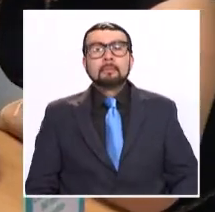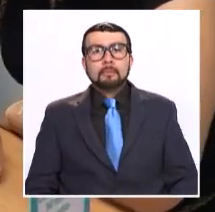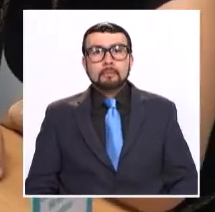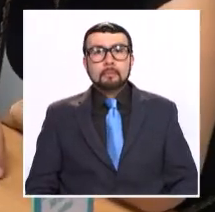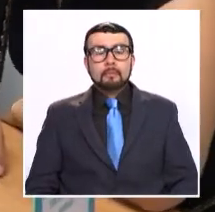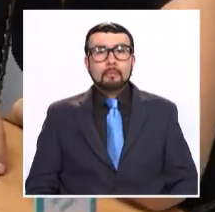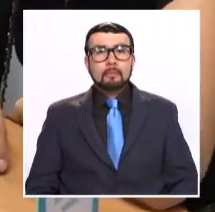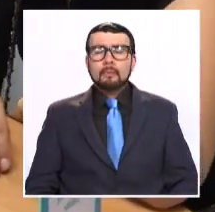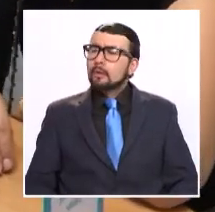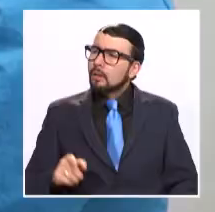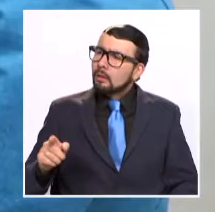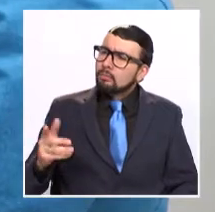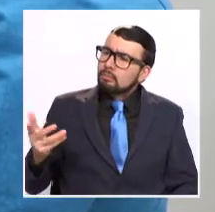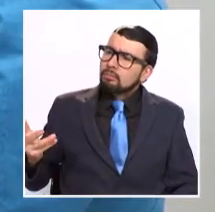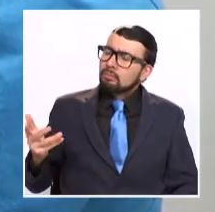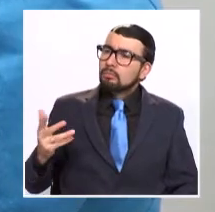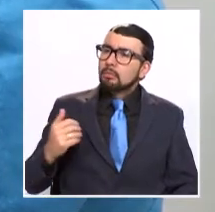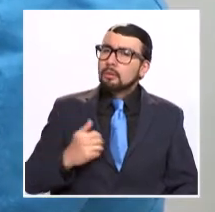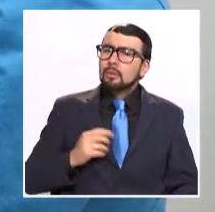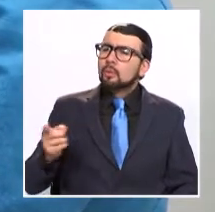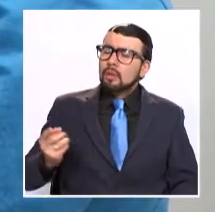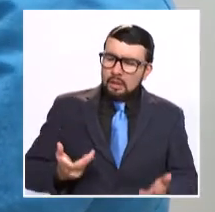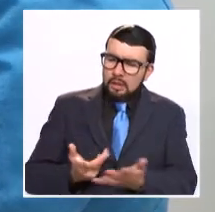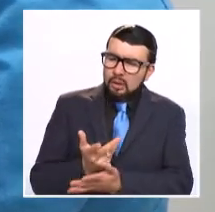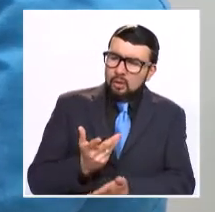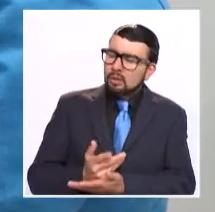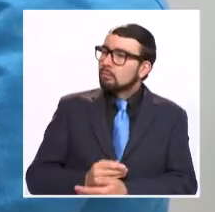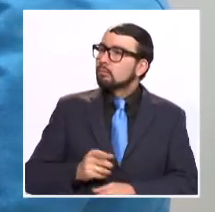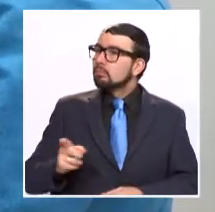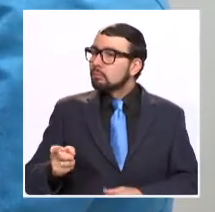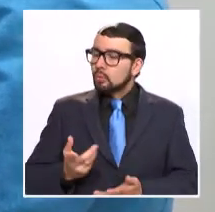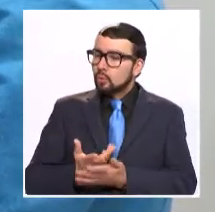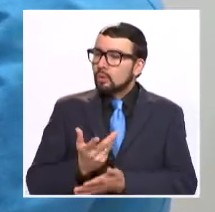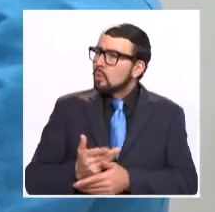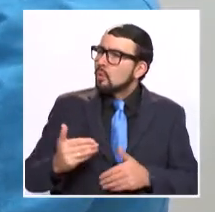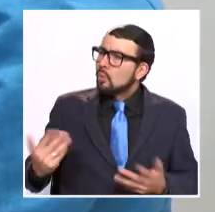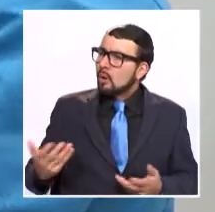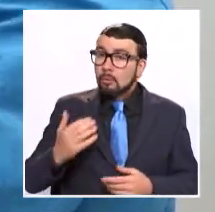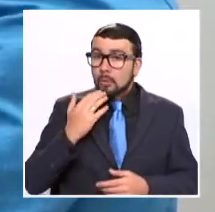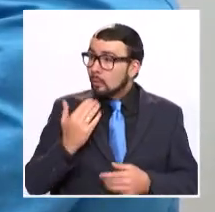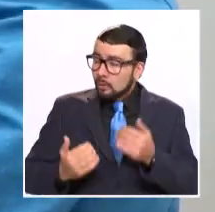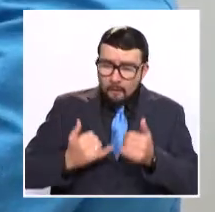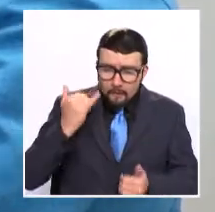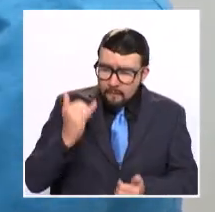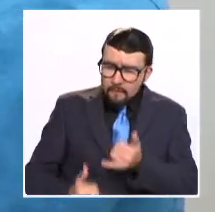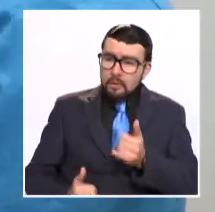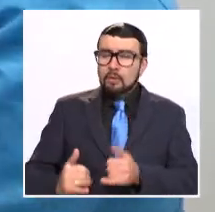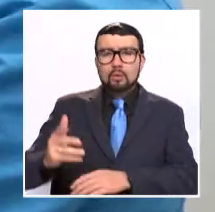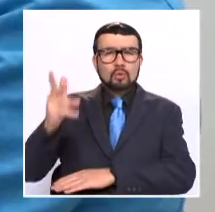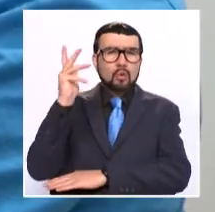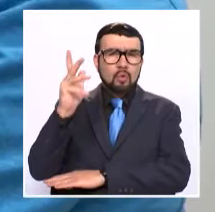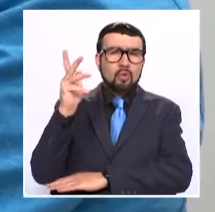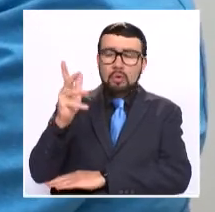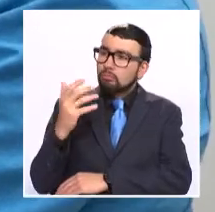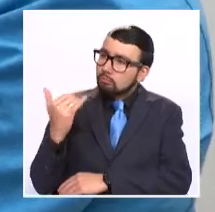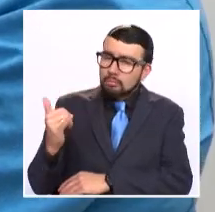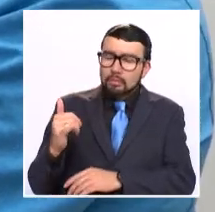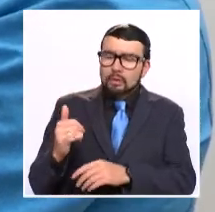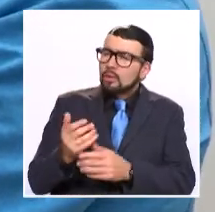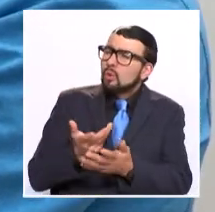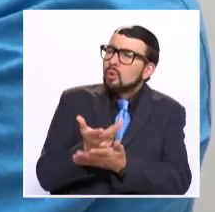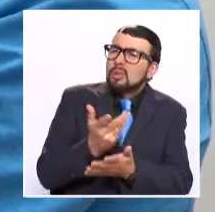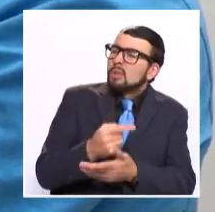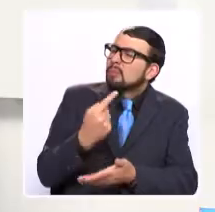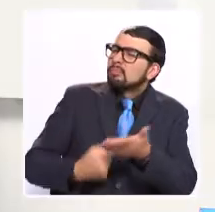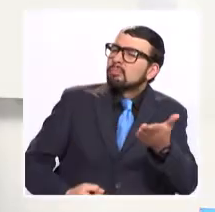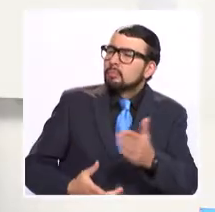Marín Uribe, ¿usted qué recomendaciones, qué consejo? Usted, si fuera a concluir esta conferencia, este programa de televisión, ¿qué le diría a los